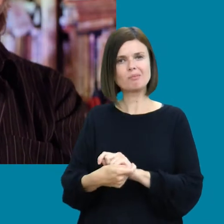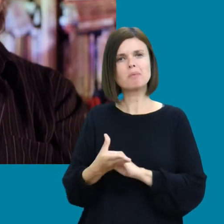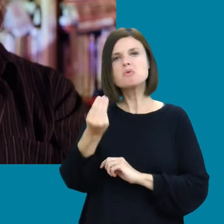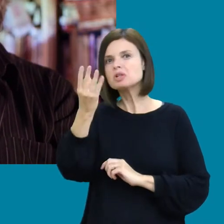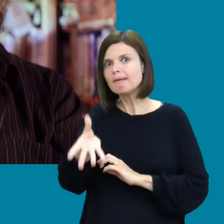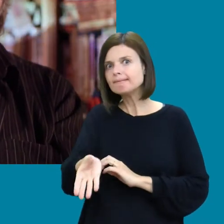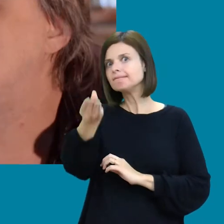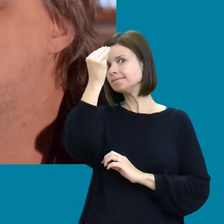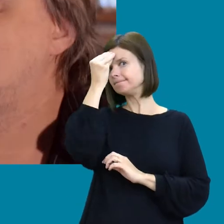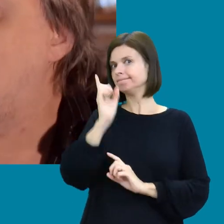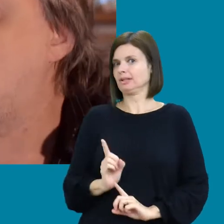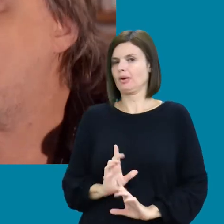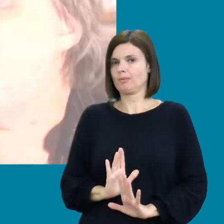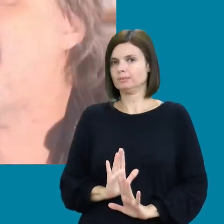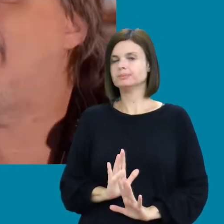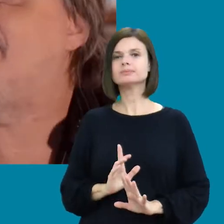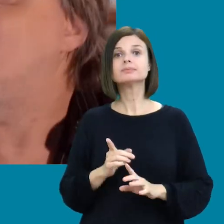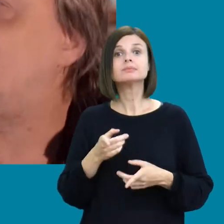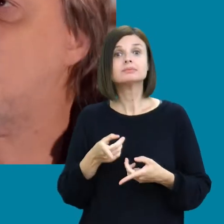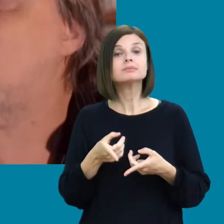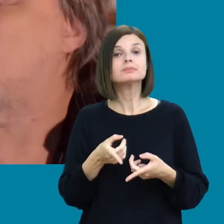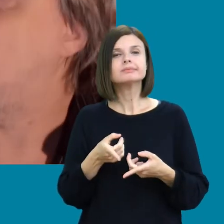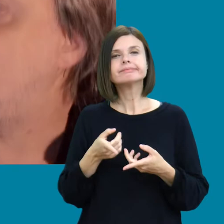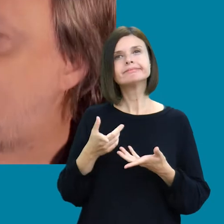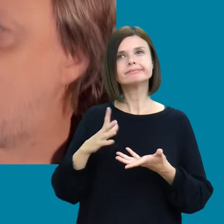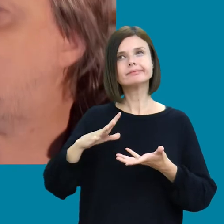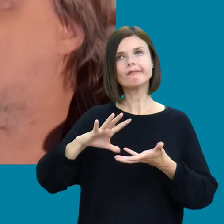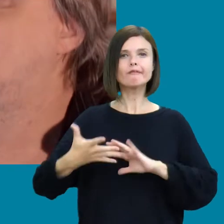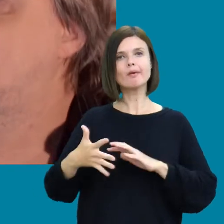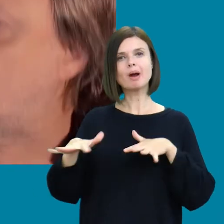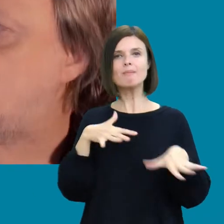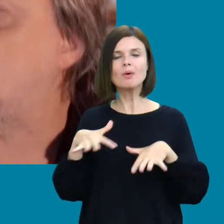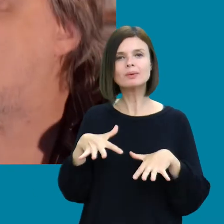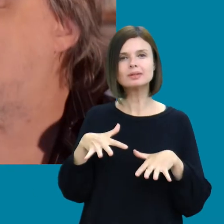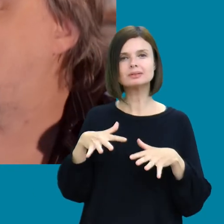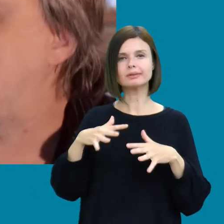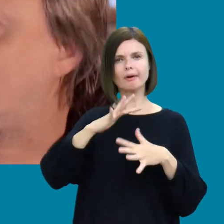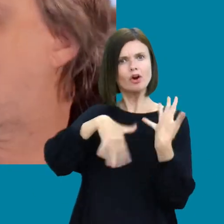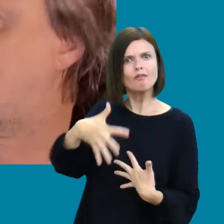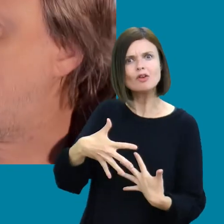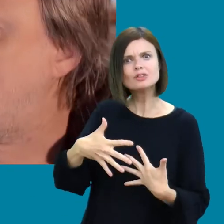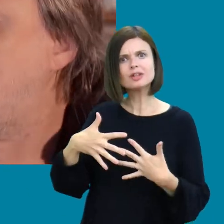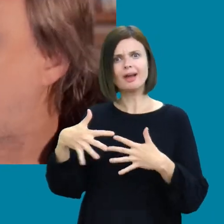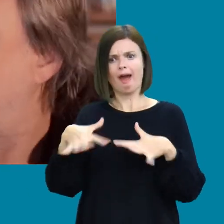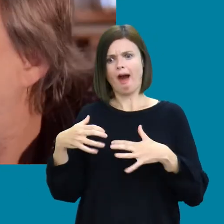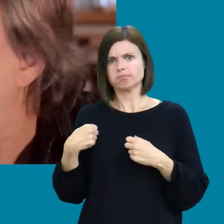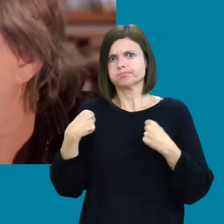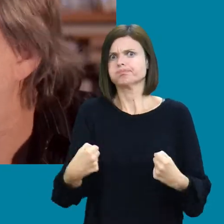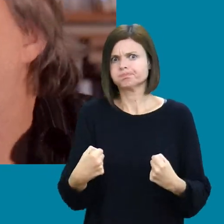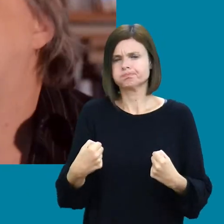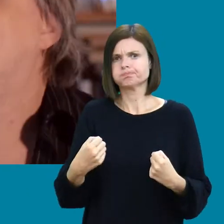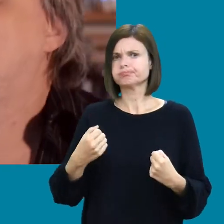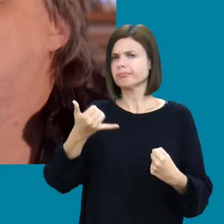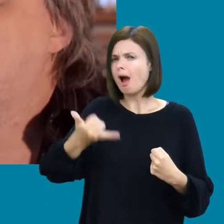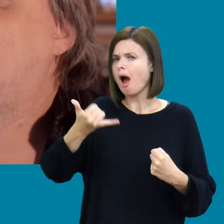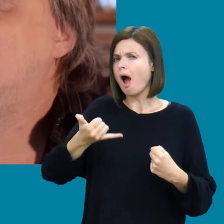queda en la memoria, que fue la dimensión más movimentista, revolucionaria, activista, que estuvo